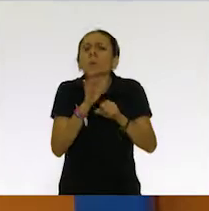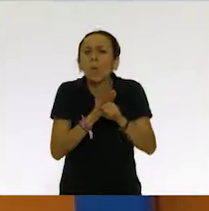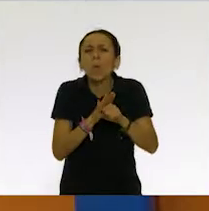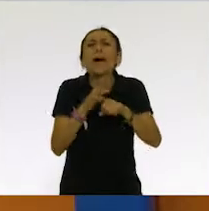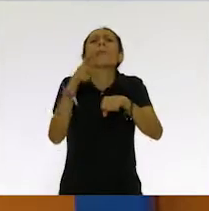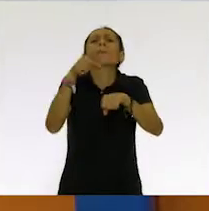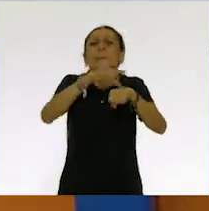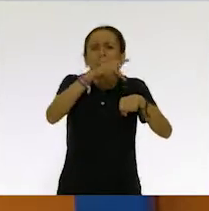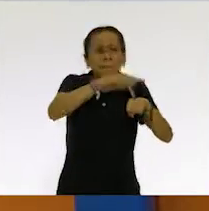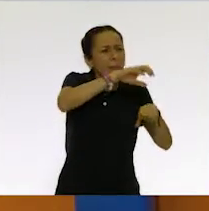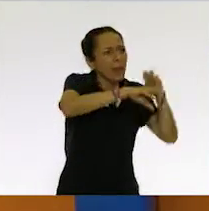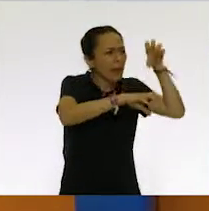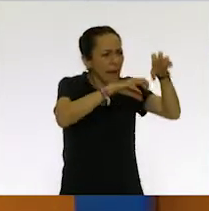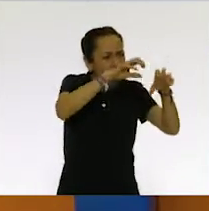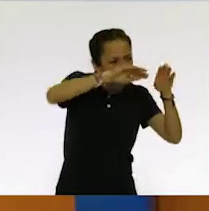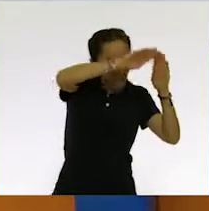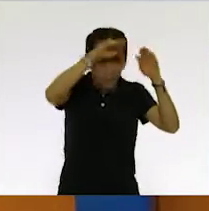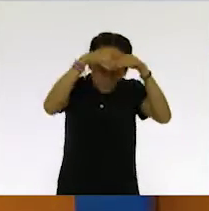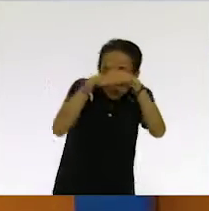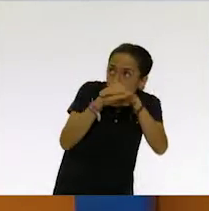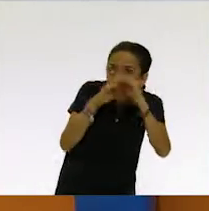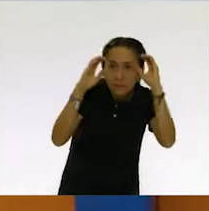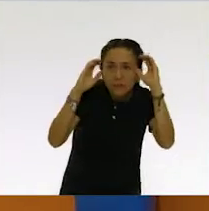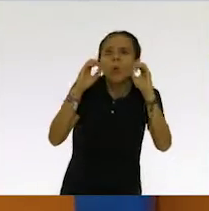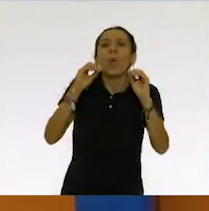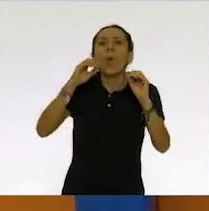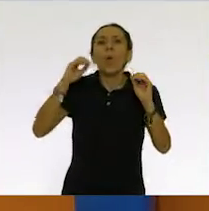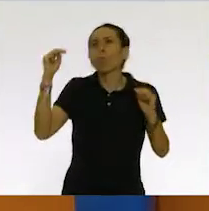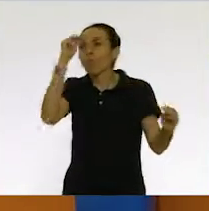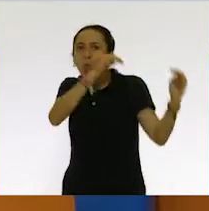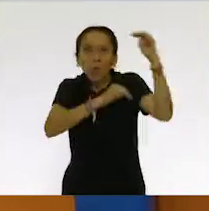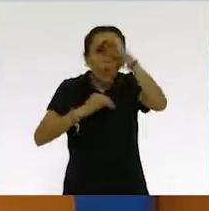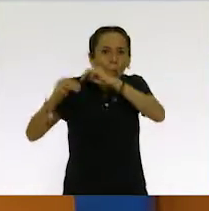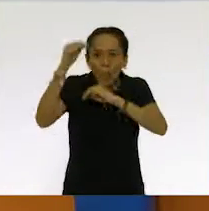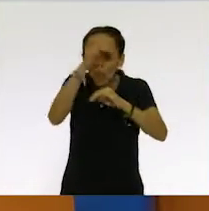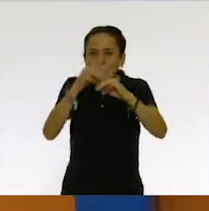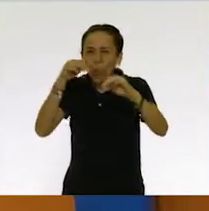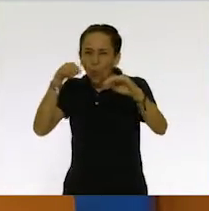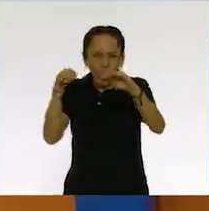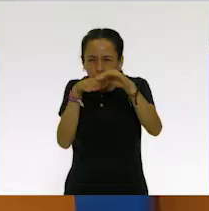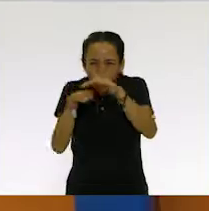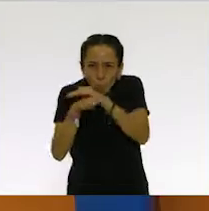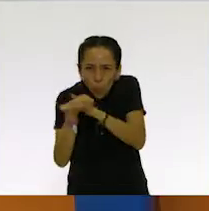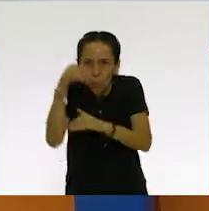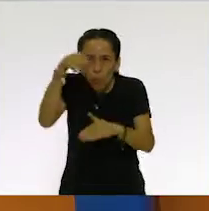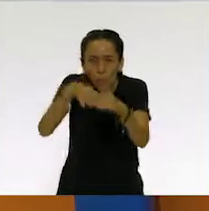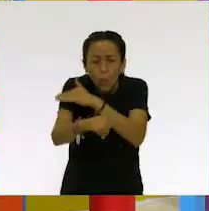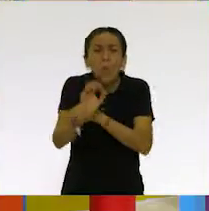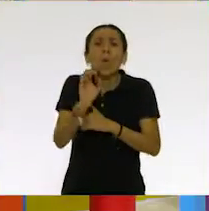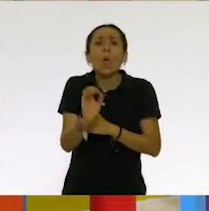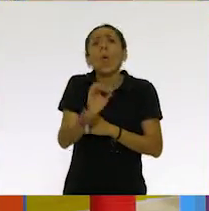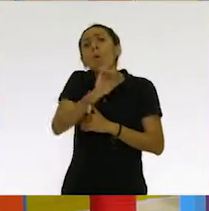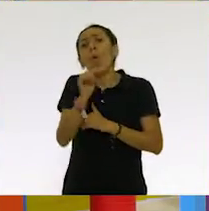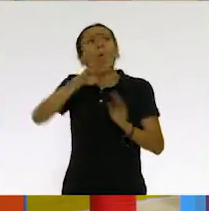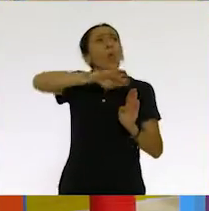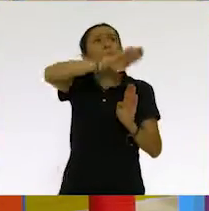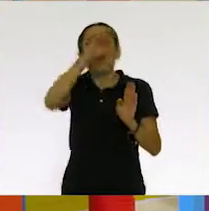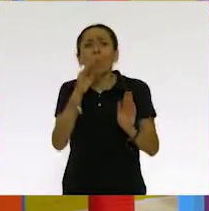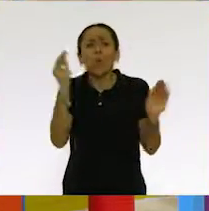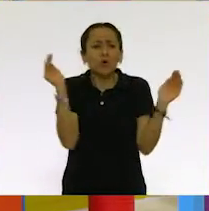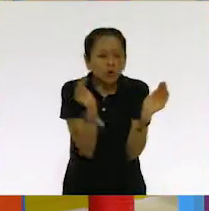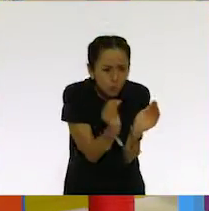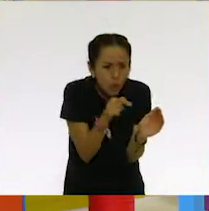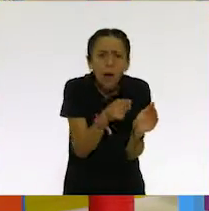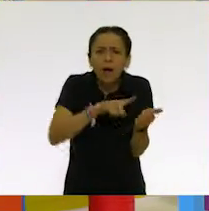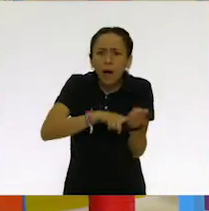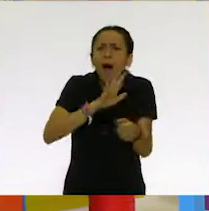la profundidad de un monte o de una montaña, claro. O pueden ser pequeñas cuevas donde viven animales más pequeños. ¡Claro! Ya sé qué otro animal